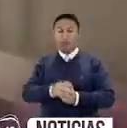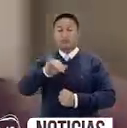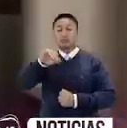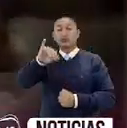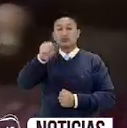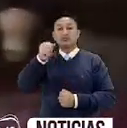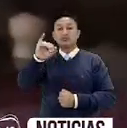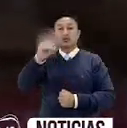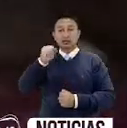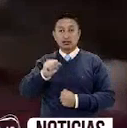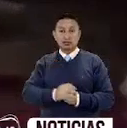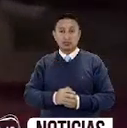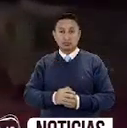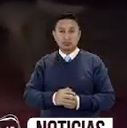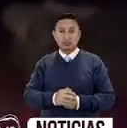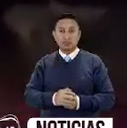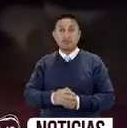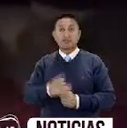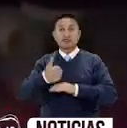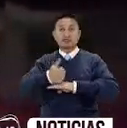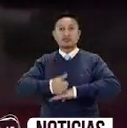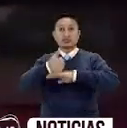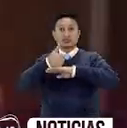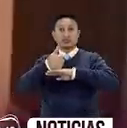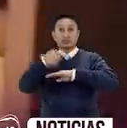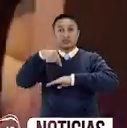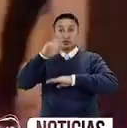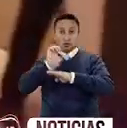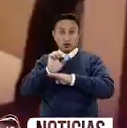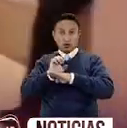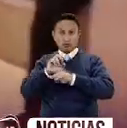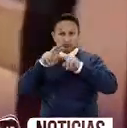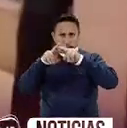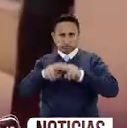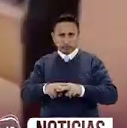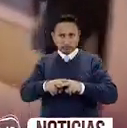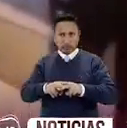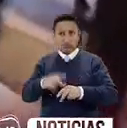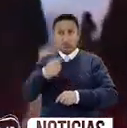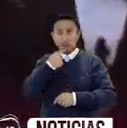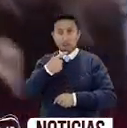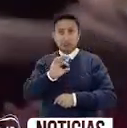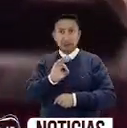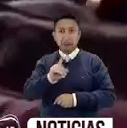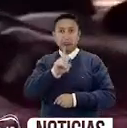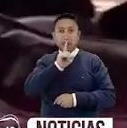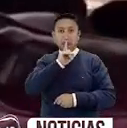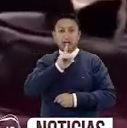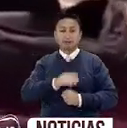estaría por confirmarse de parte de las autoridades en Ecuador, que aún no se han pronunciado sobre este caso,